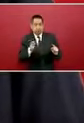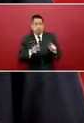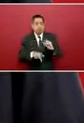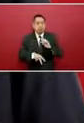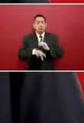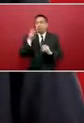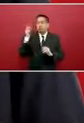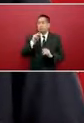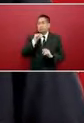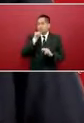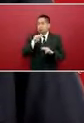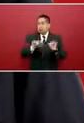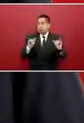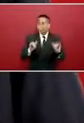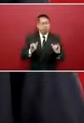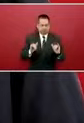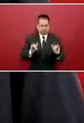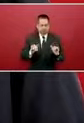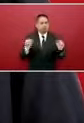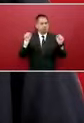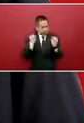sin recibir un apoyo,